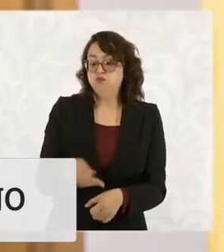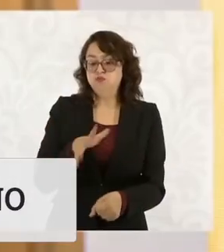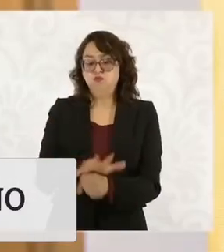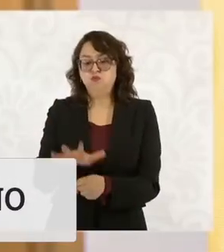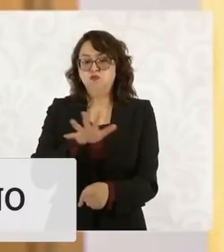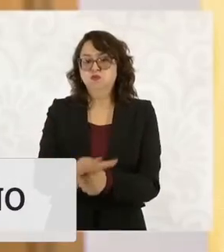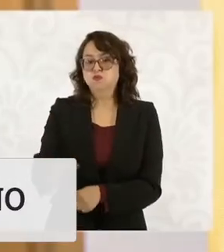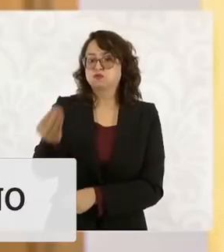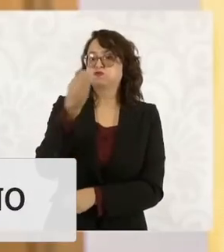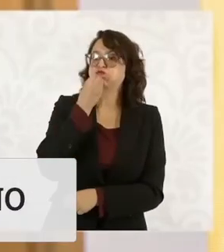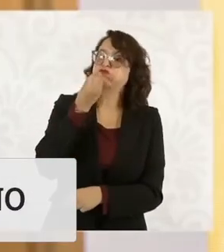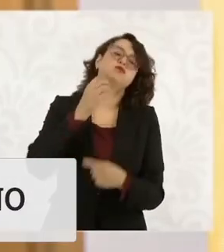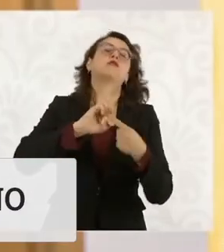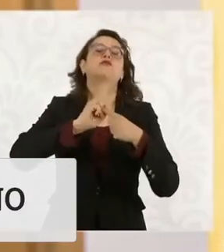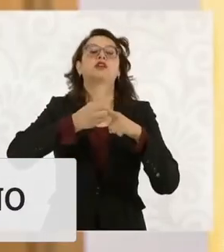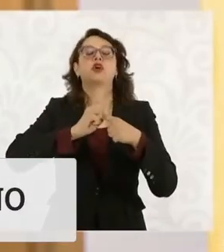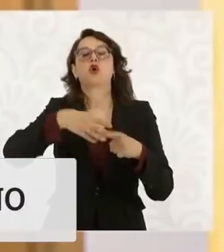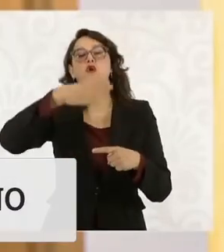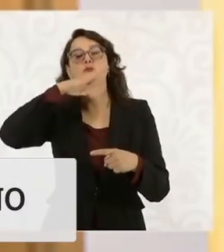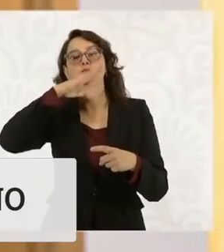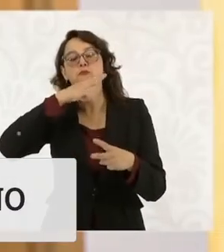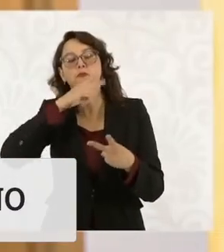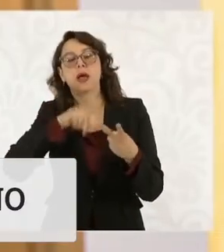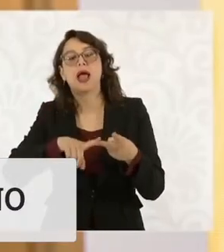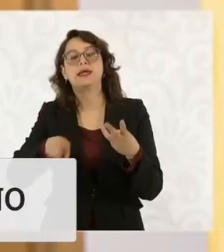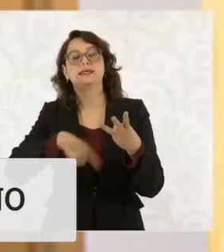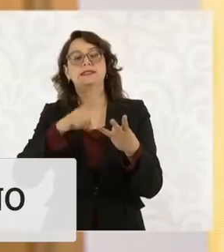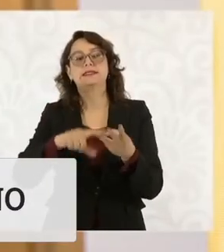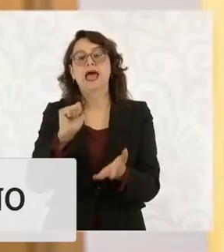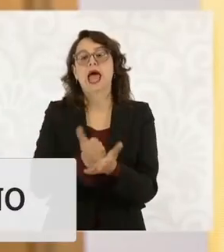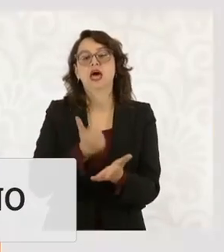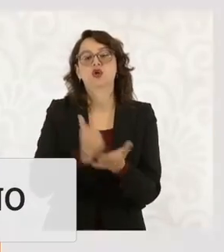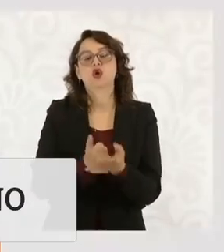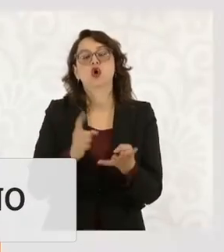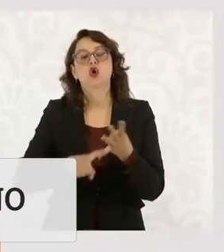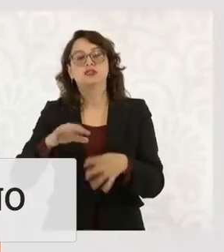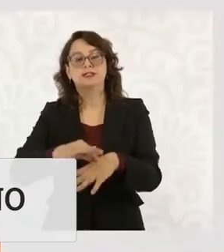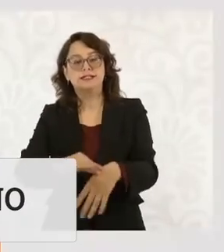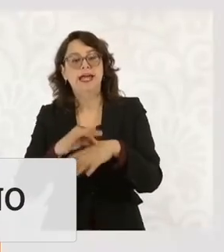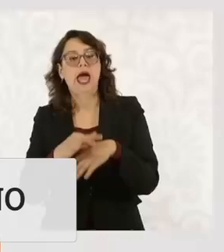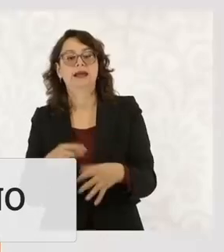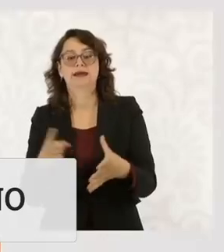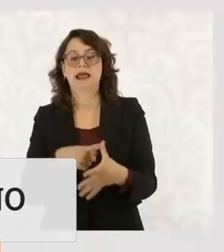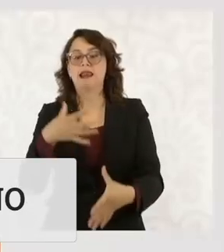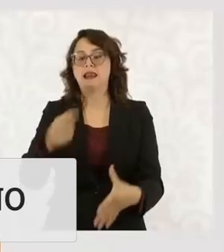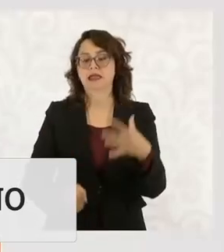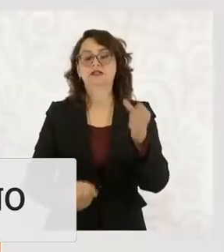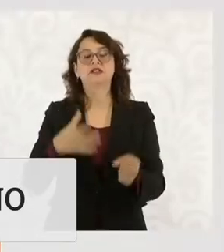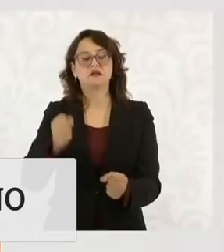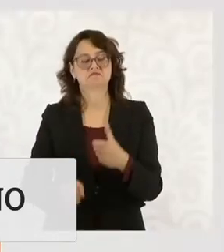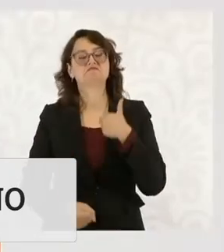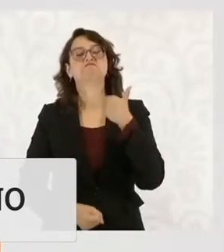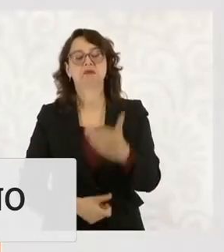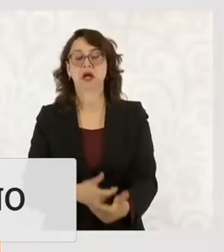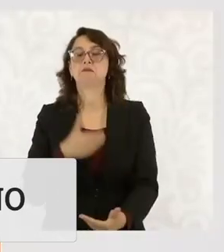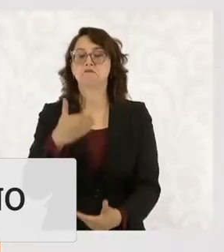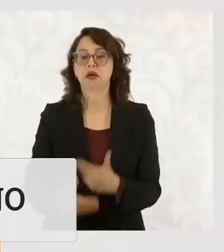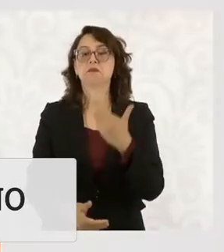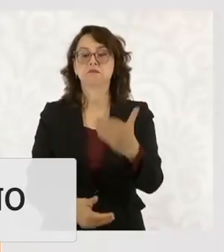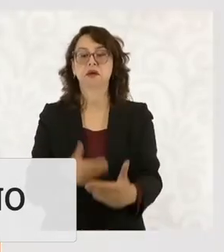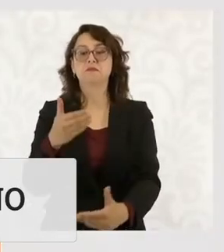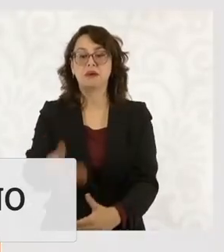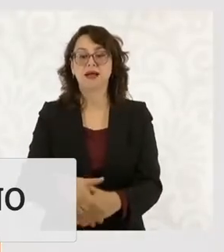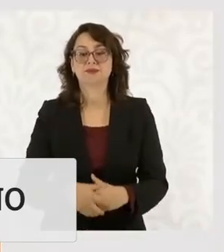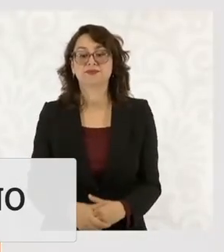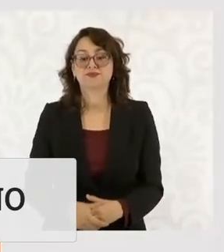autosuficiencia alimentaria para frijol, maíz, arroz, carne y leche avanza. Con el Plan México nos comprometimos